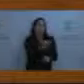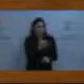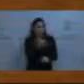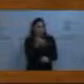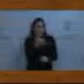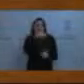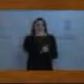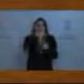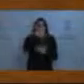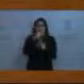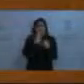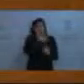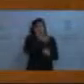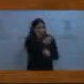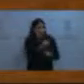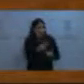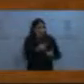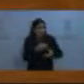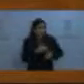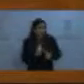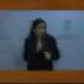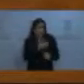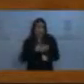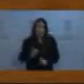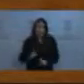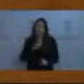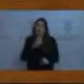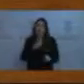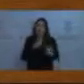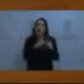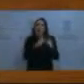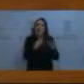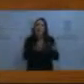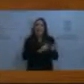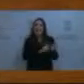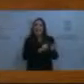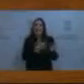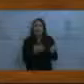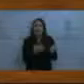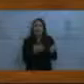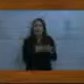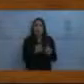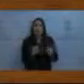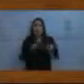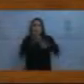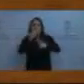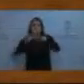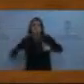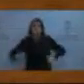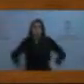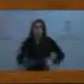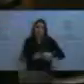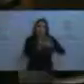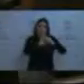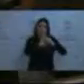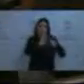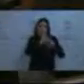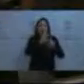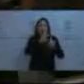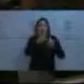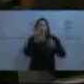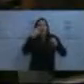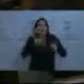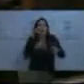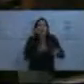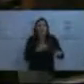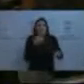presupuestos. Y ustedes se niegan a dárselo. Porque para ustedes saben lo que es el asturiano. El asturiano es un colectivo de gente vinculado a algo. No es una cultura real. Porque si lo fuera, no